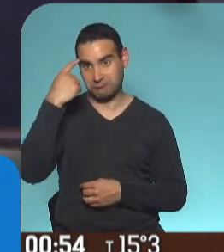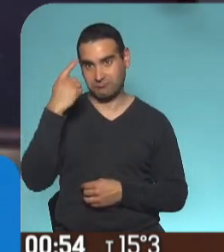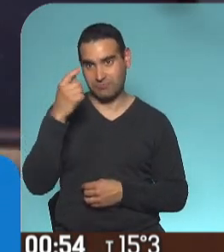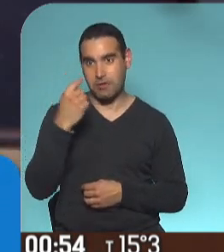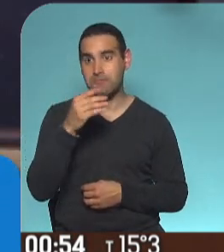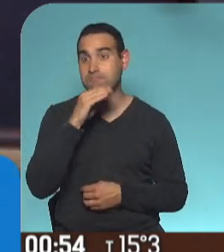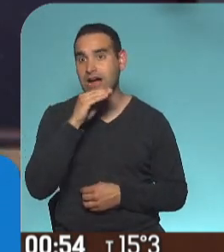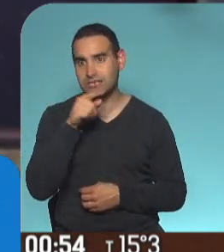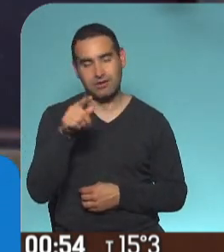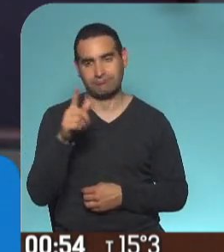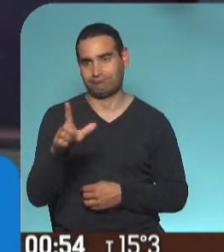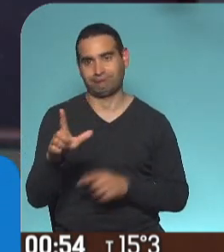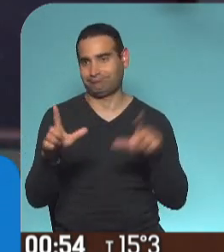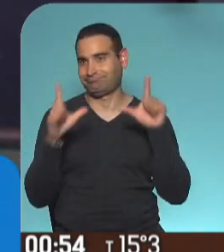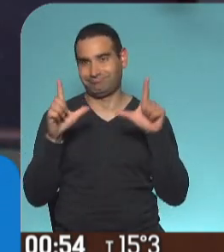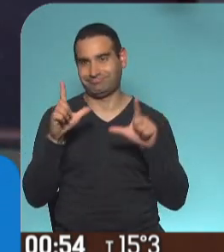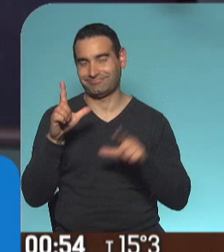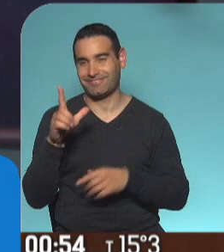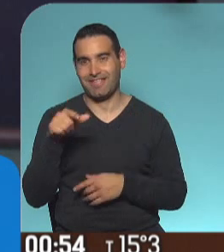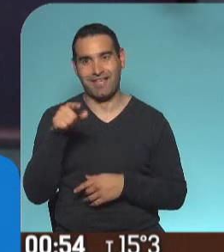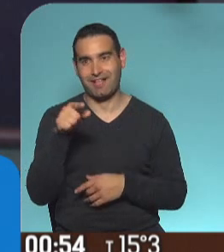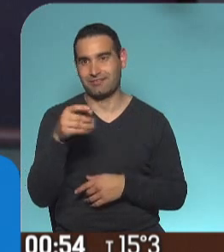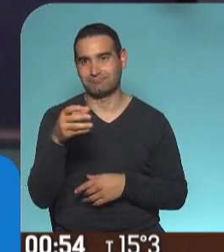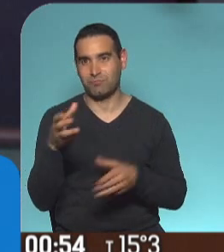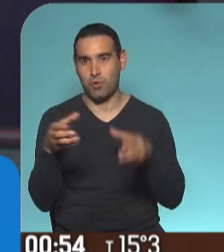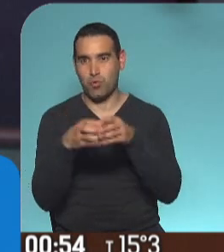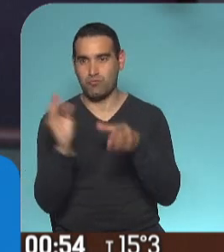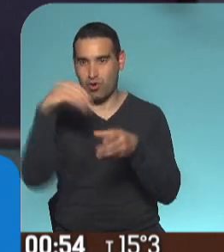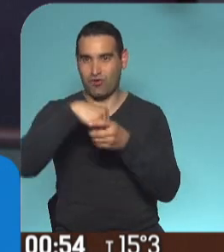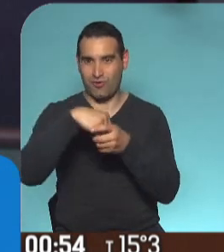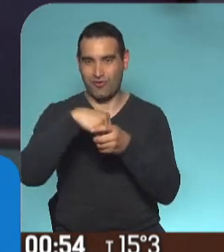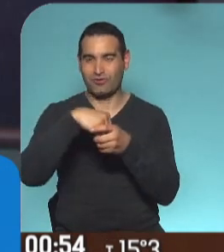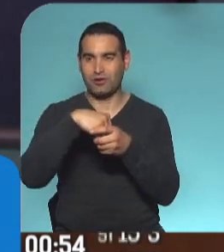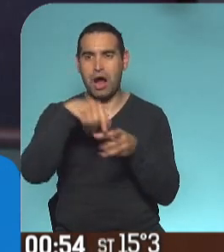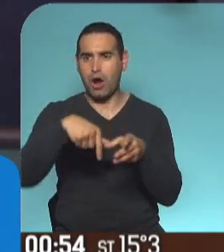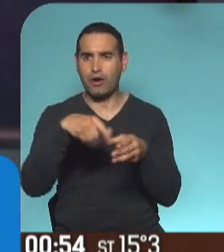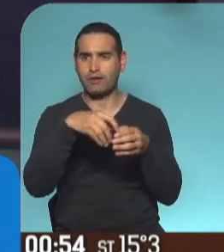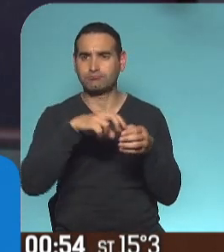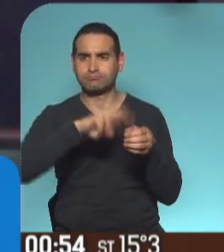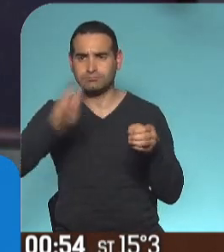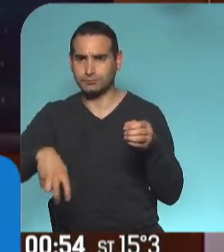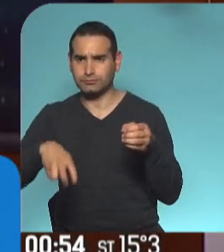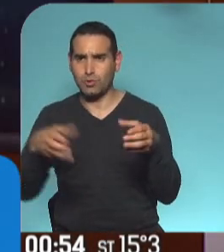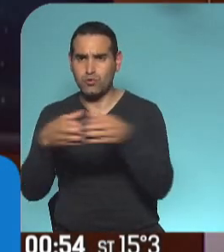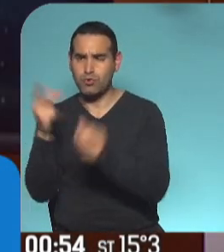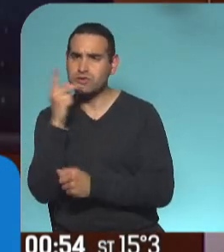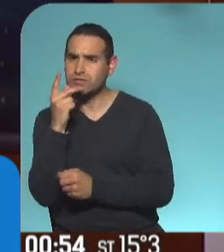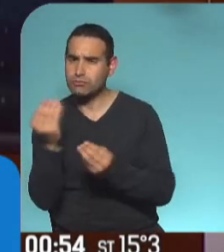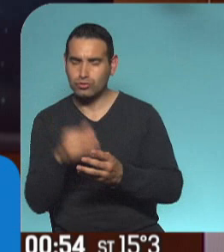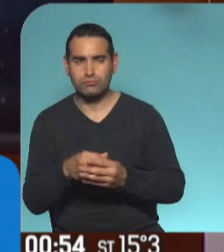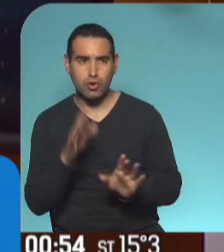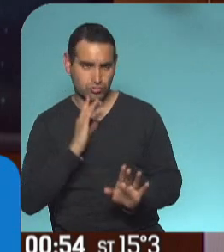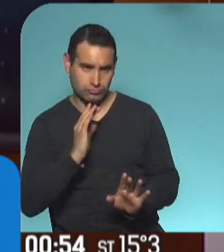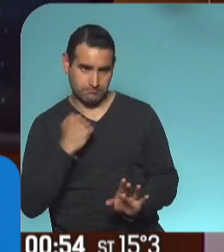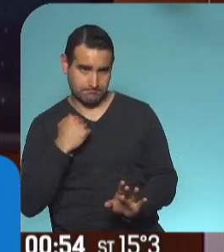en esa avenida del medio y que ahora tomo partido por él yo te quiero terminar mi ideas